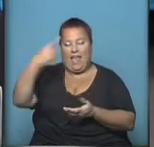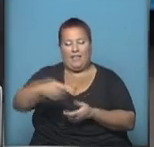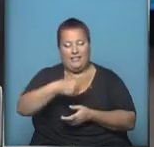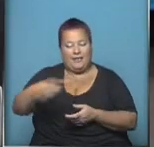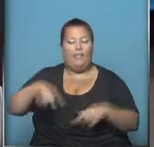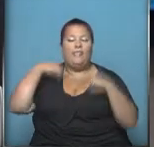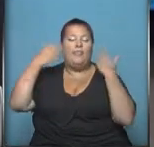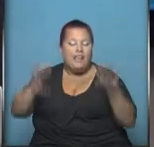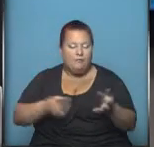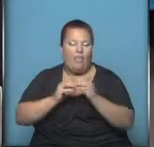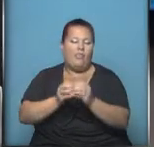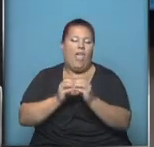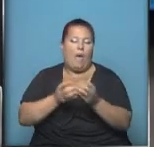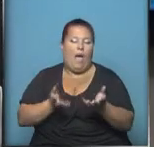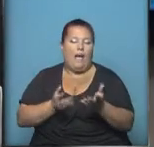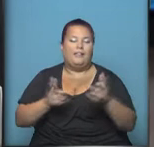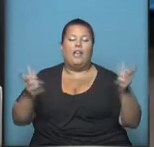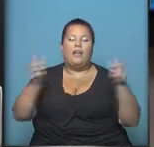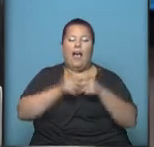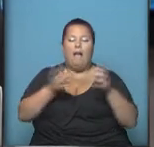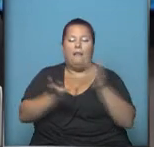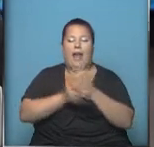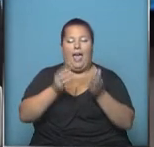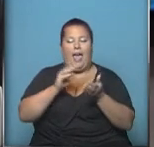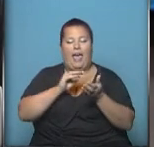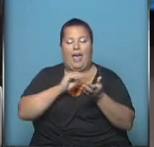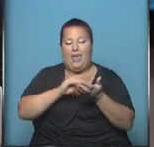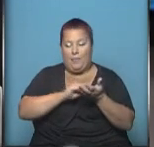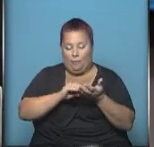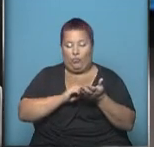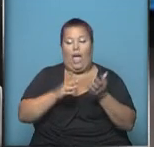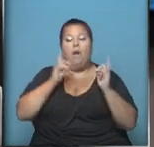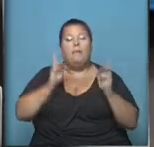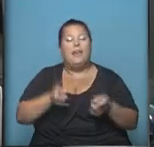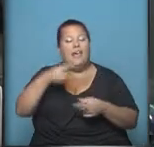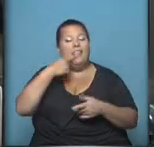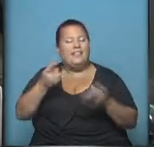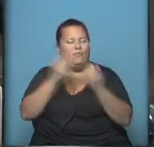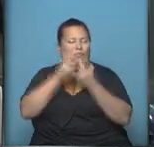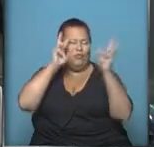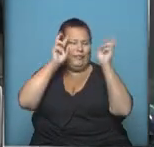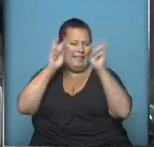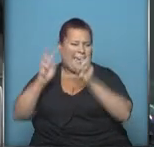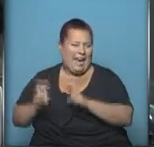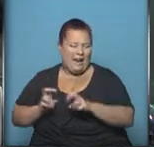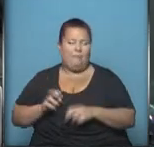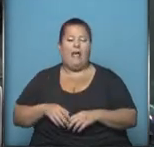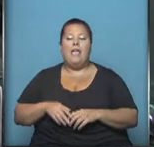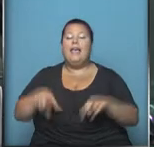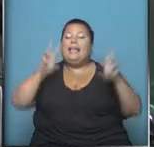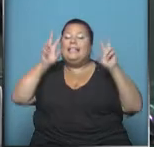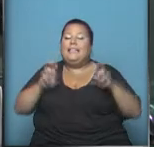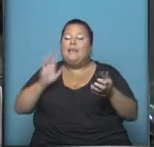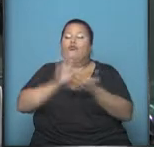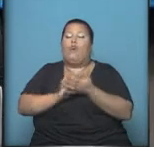que después el debate va a pasar a la cámara de diputados pero bien alejando decís se trataron muchos temas y muchos temas de